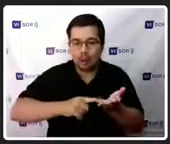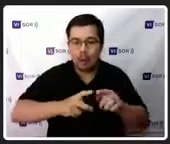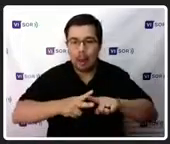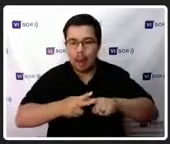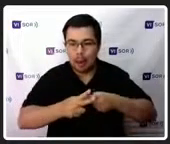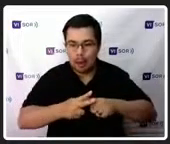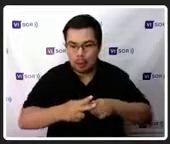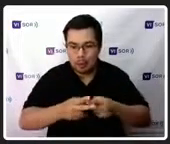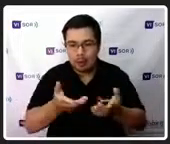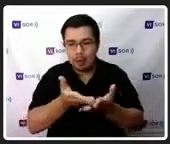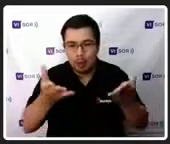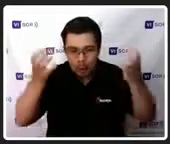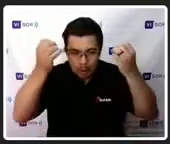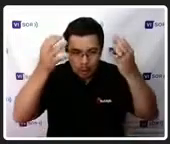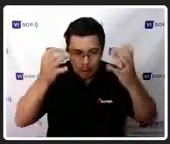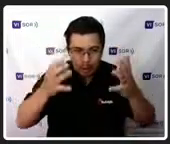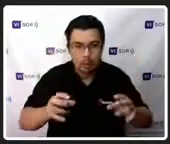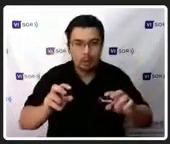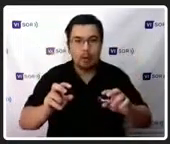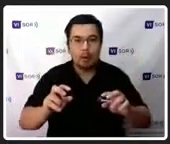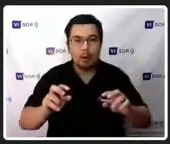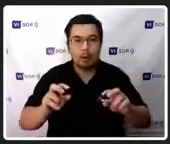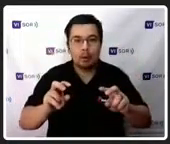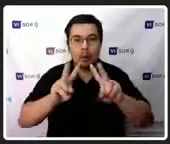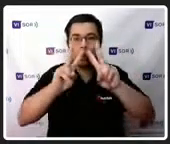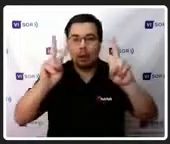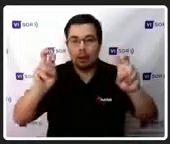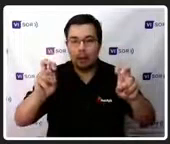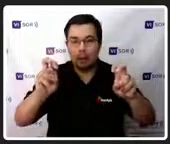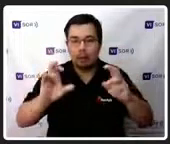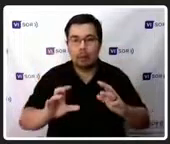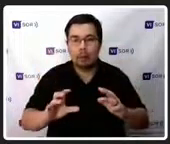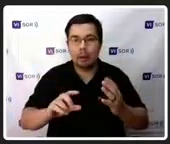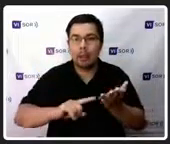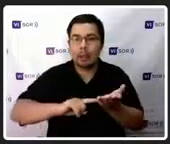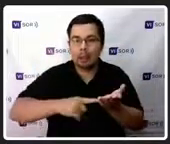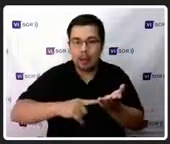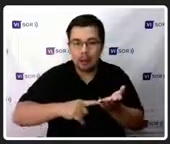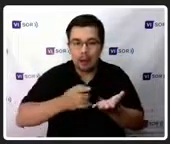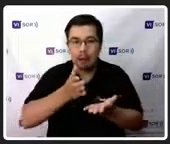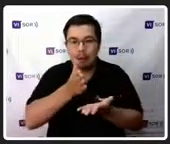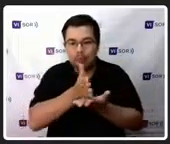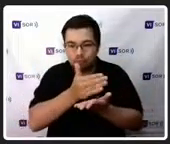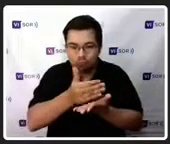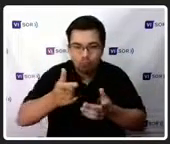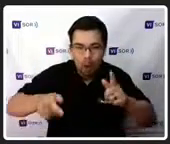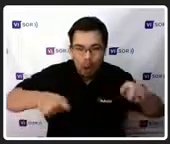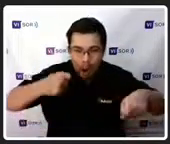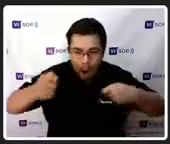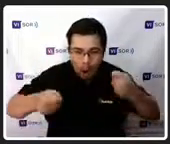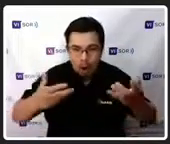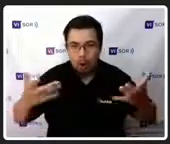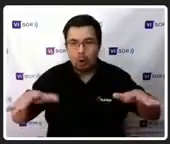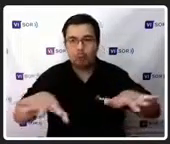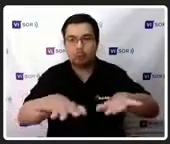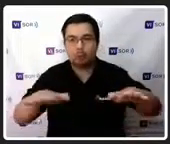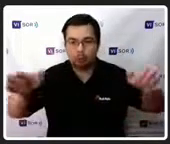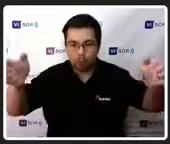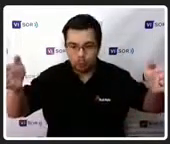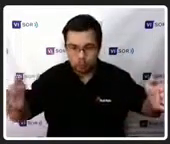comedor, acá se van a enfrentar con una asignatura donde les vamos a enseñar, ¿no es cierto?, desde el montaje de una mesa para distintos